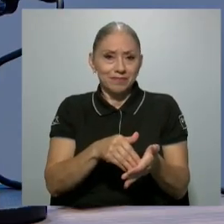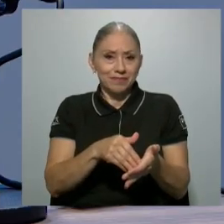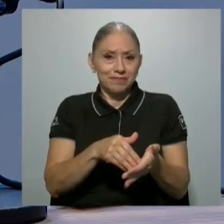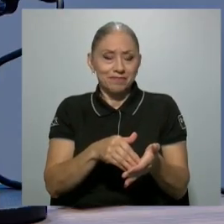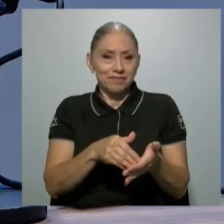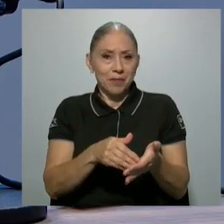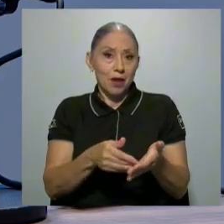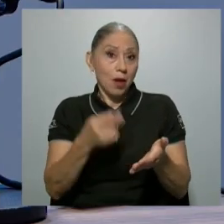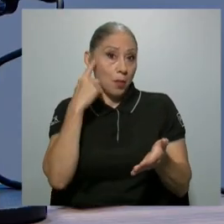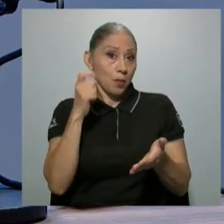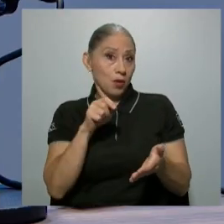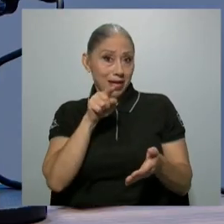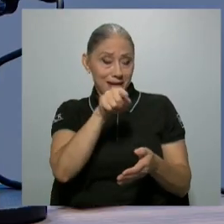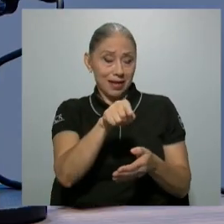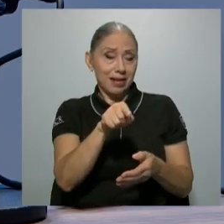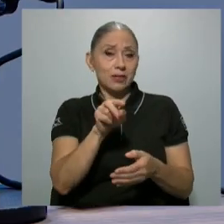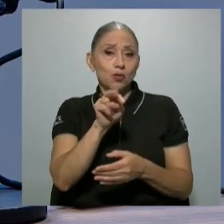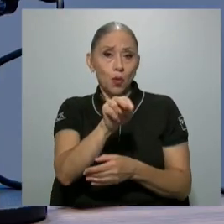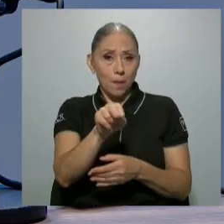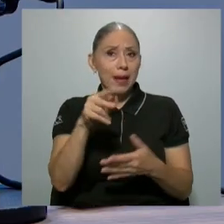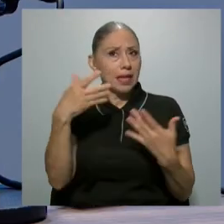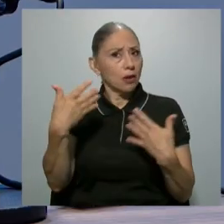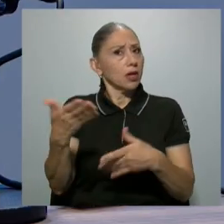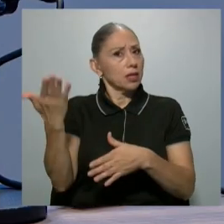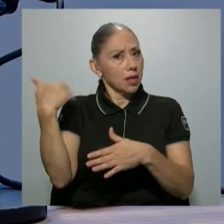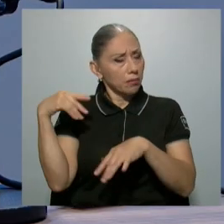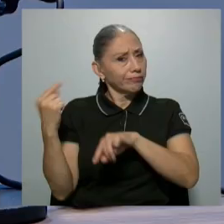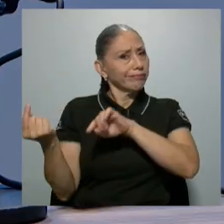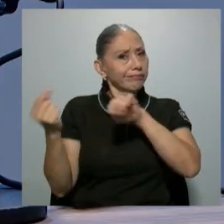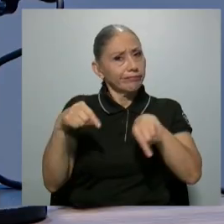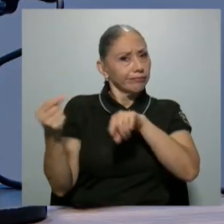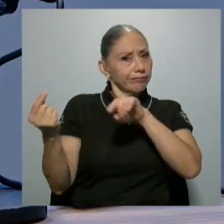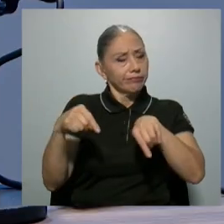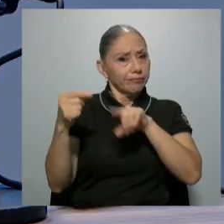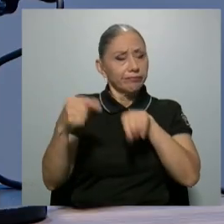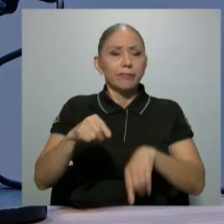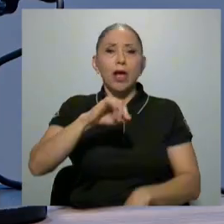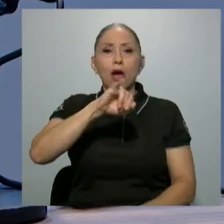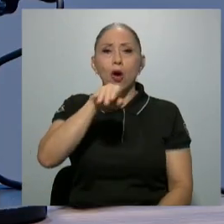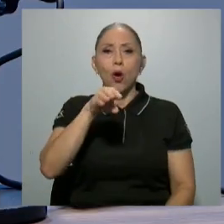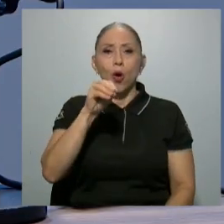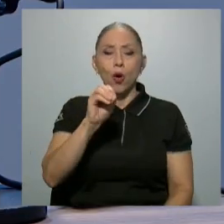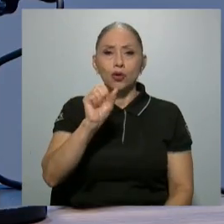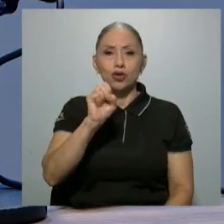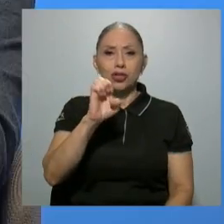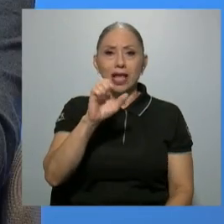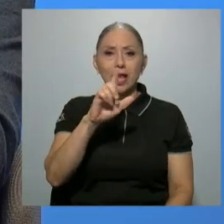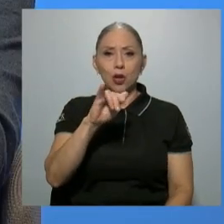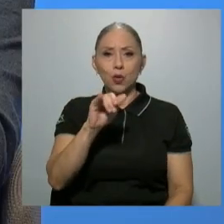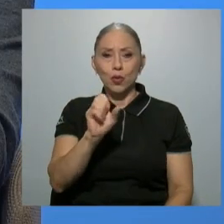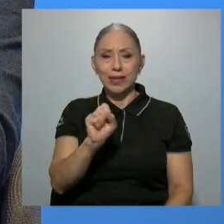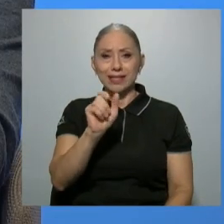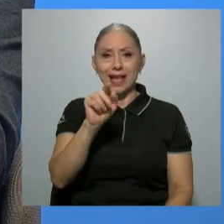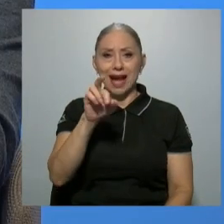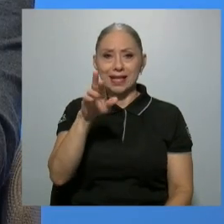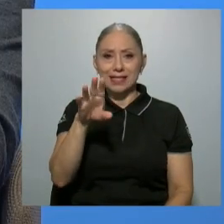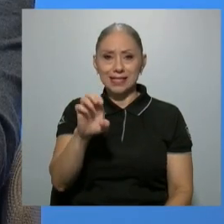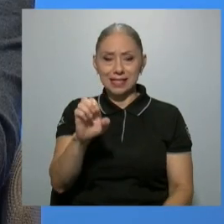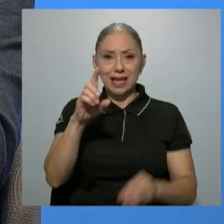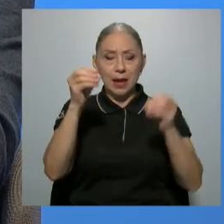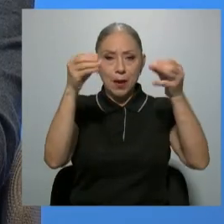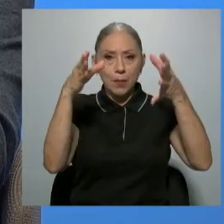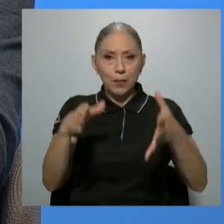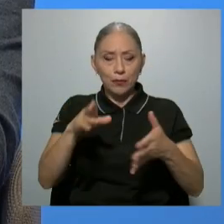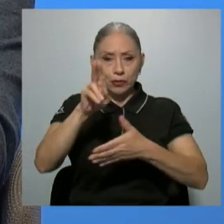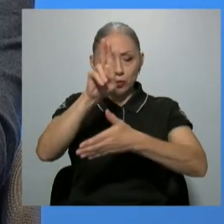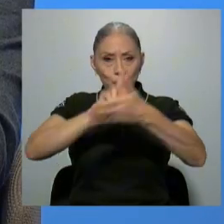un compañero de Economía y Sociedad frecuente, a don José Luis Arce, que es profesor universitario,